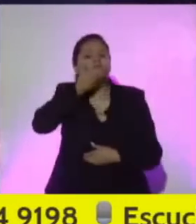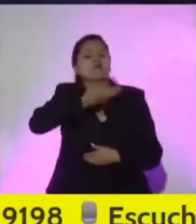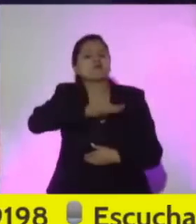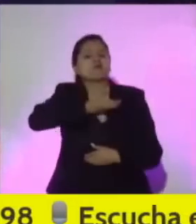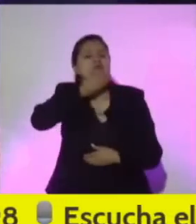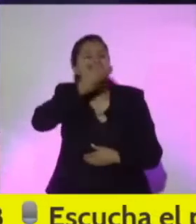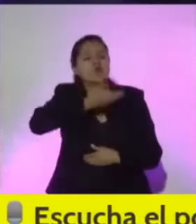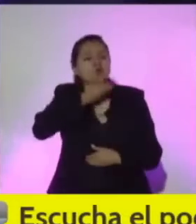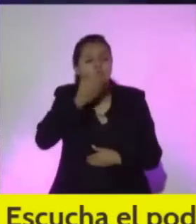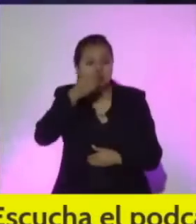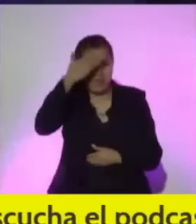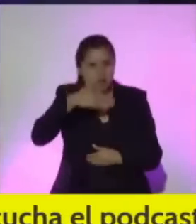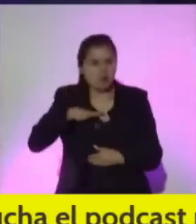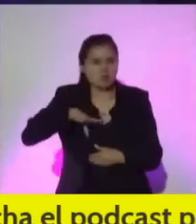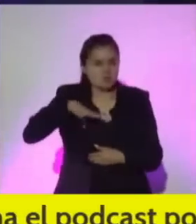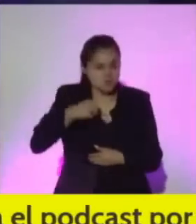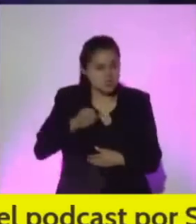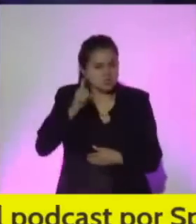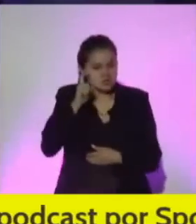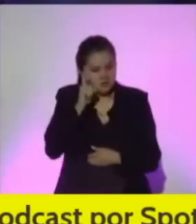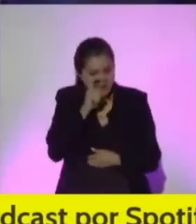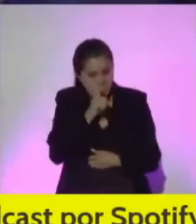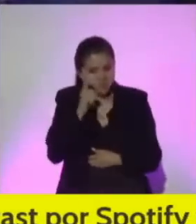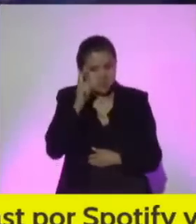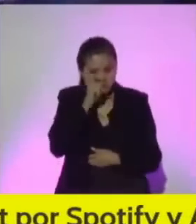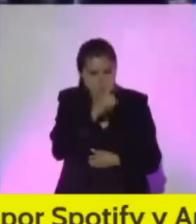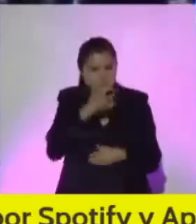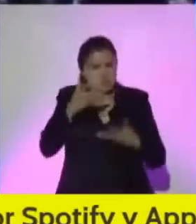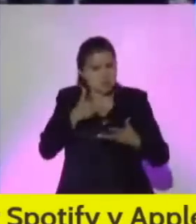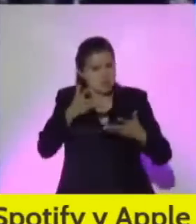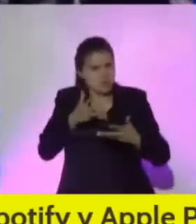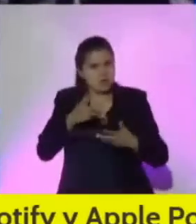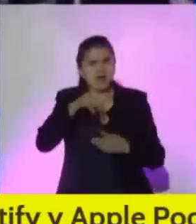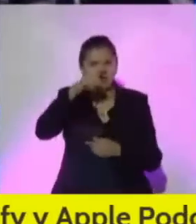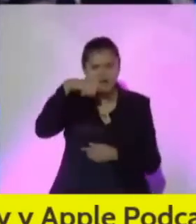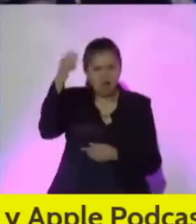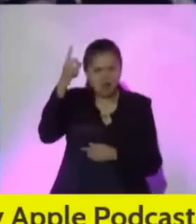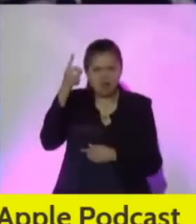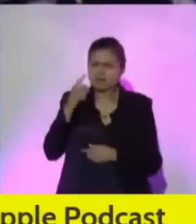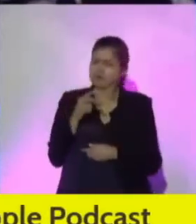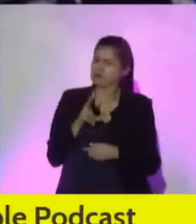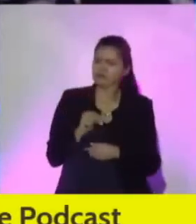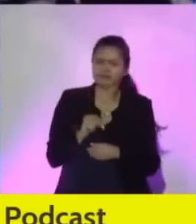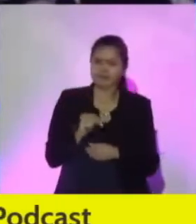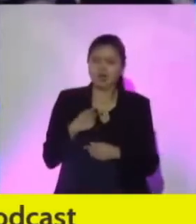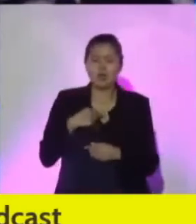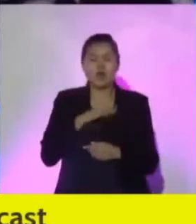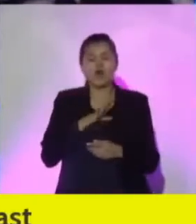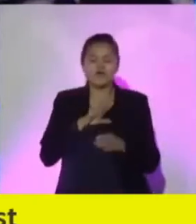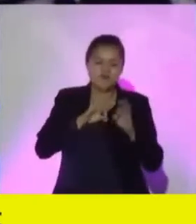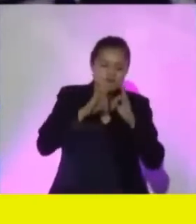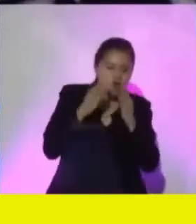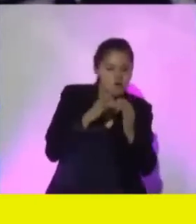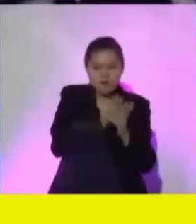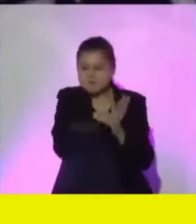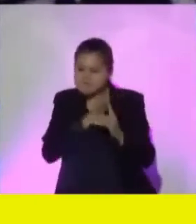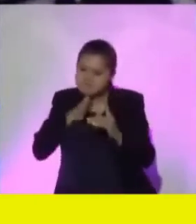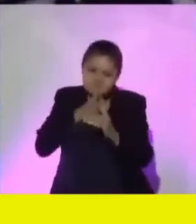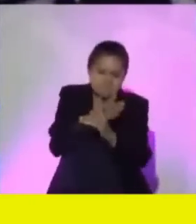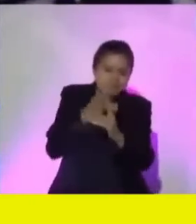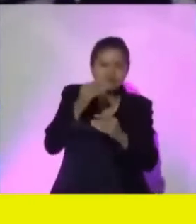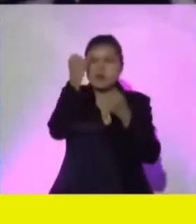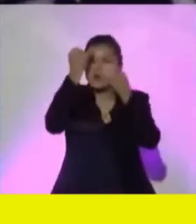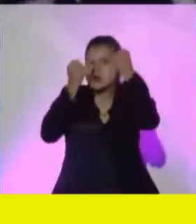hijo de un expresidente mexicano nada más nada más y y tanan y